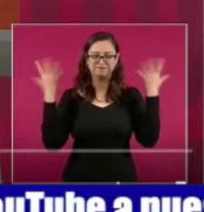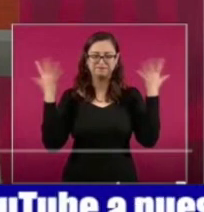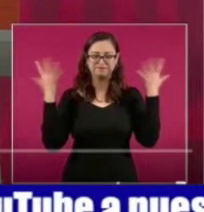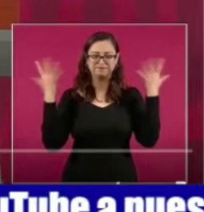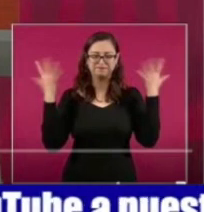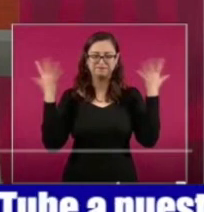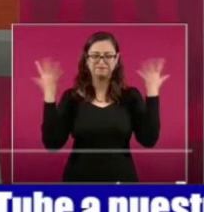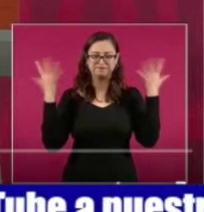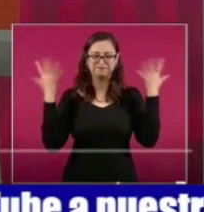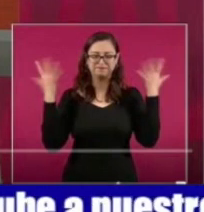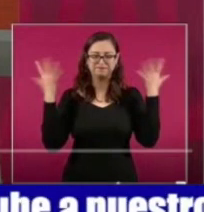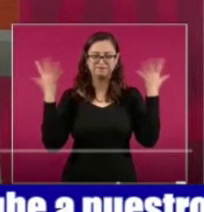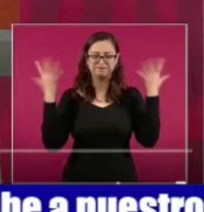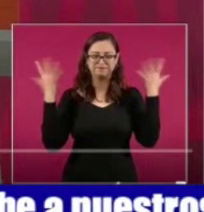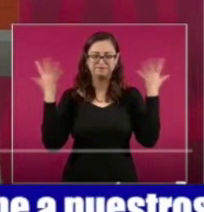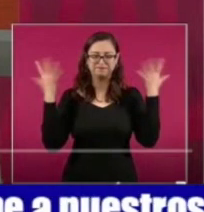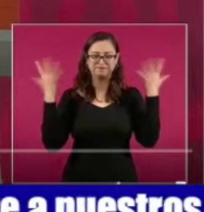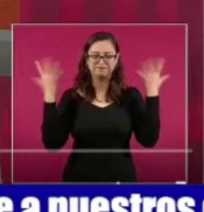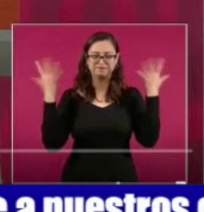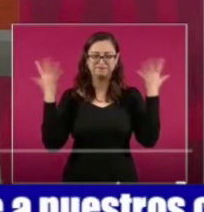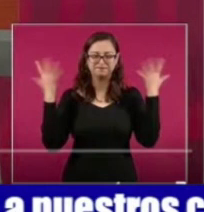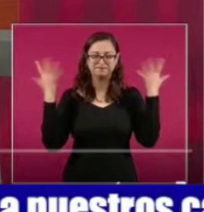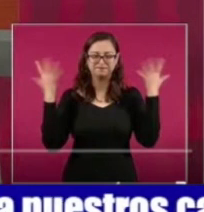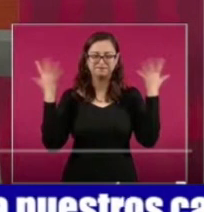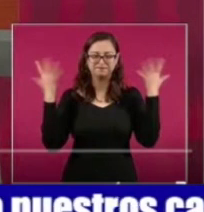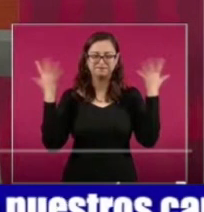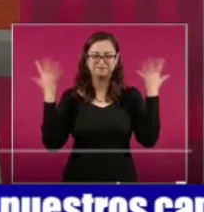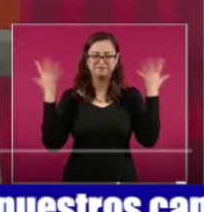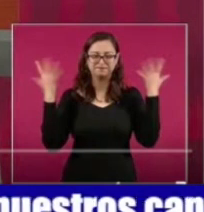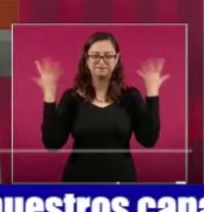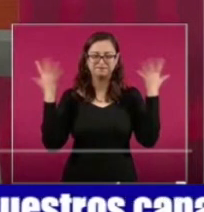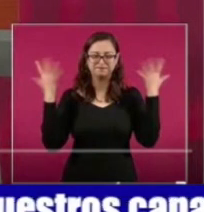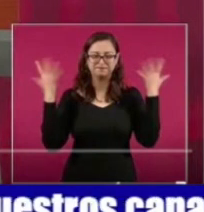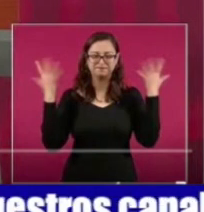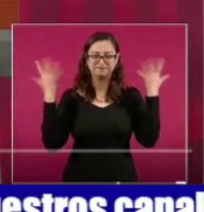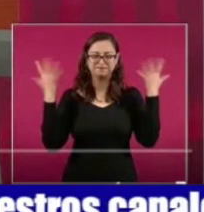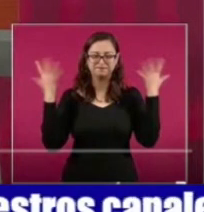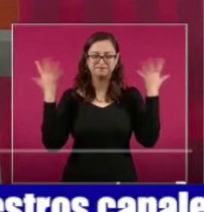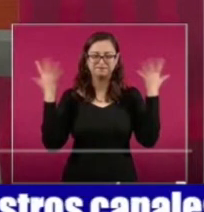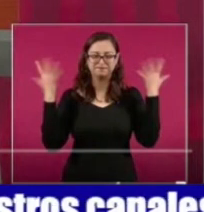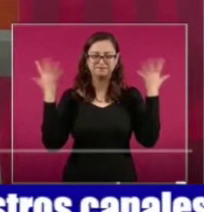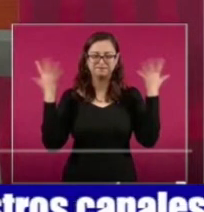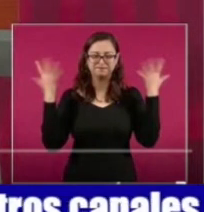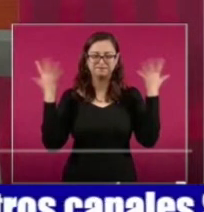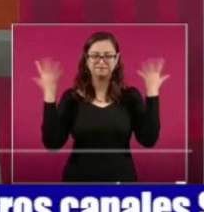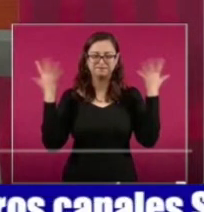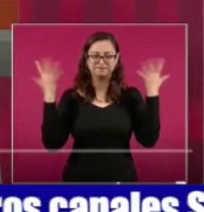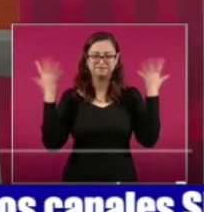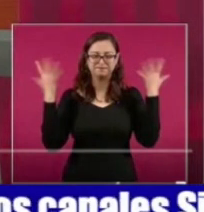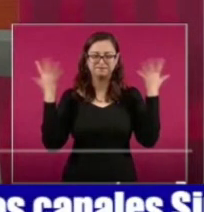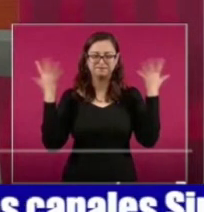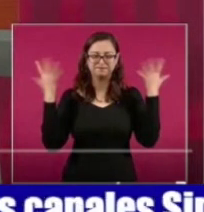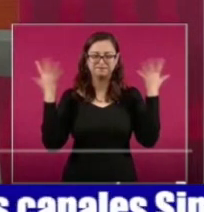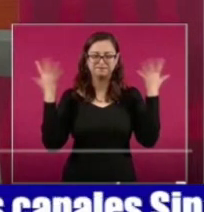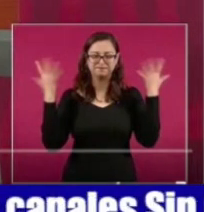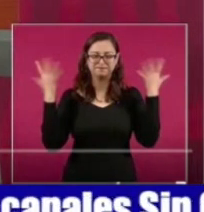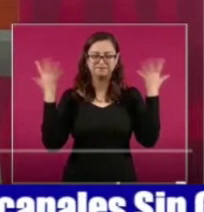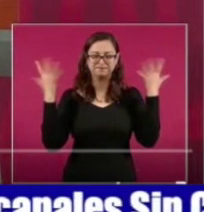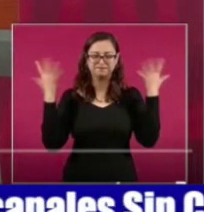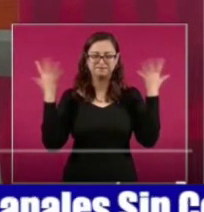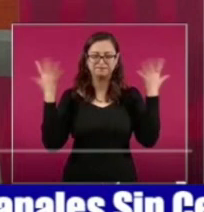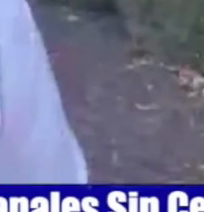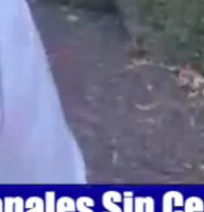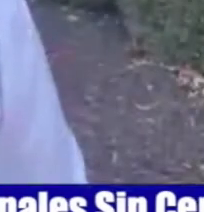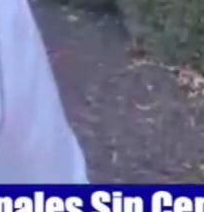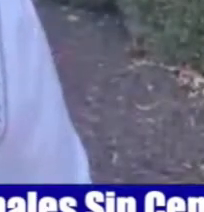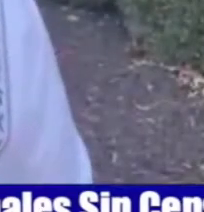un corresponsal de El Pasquín Inmundo y un gran periodista que se inventó